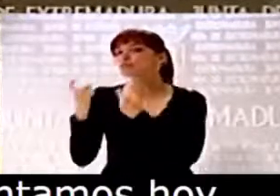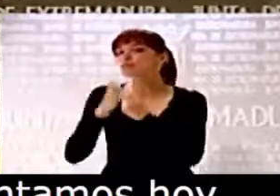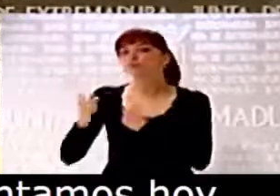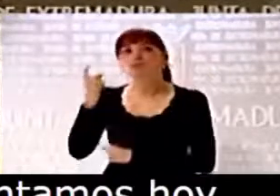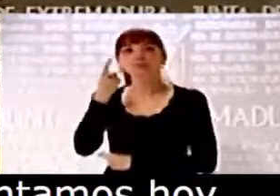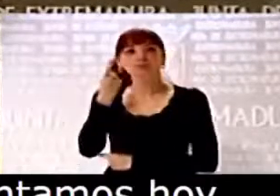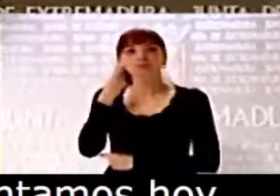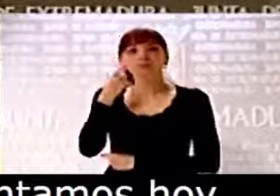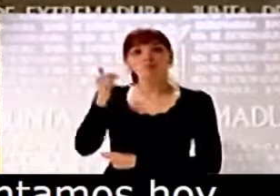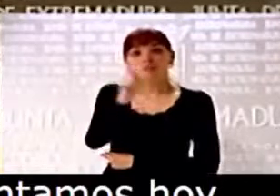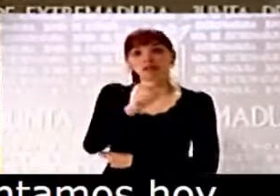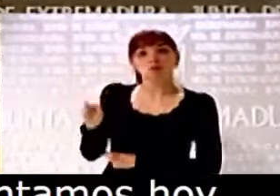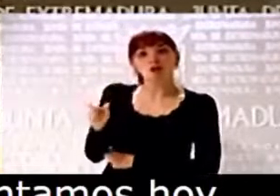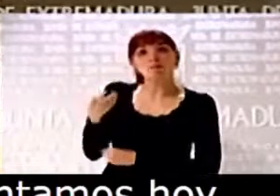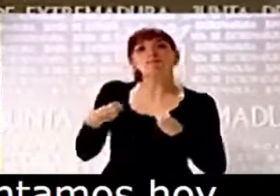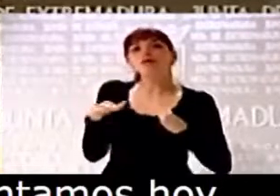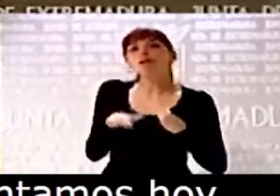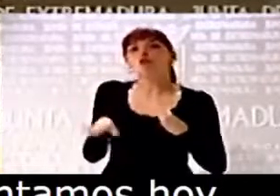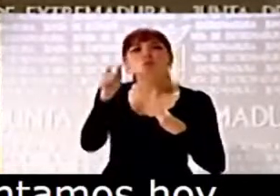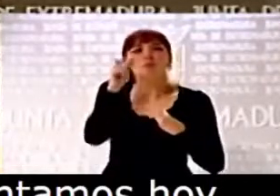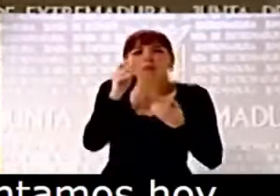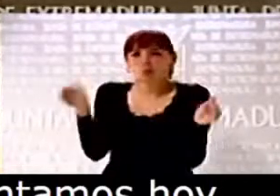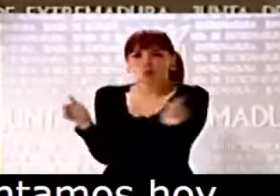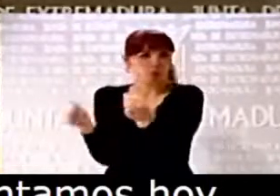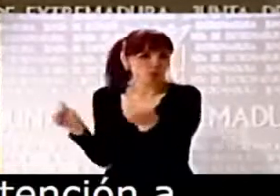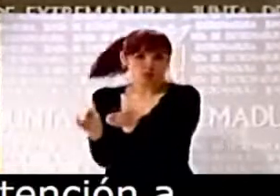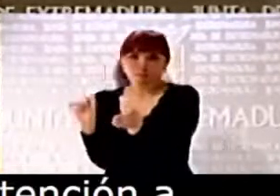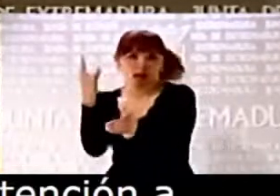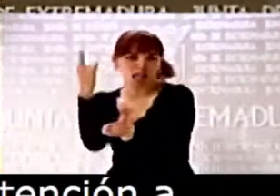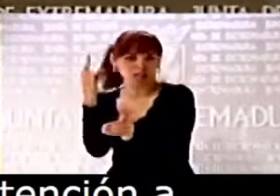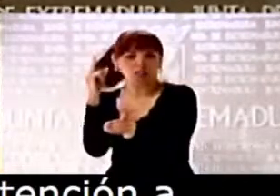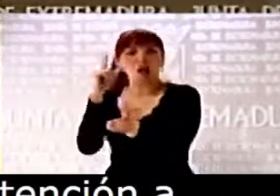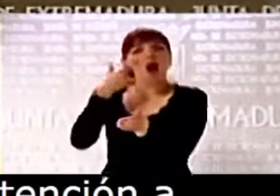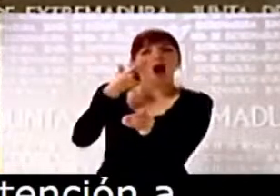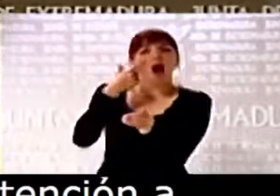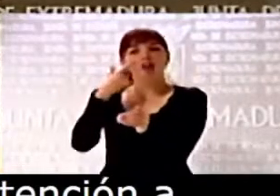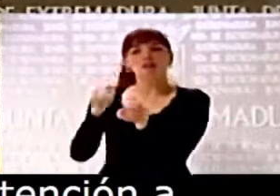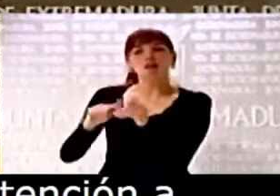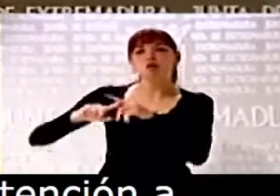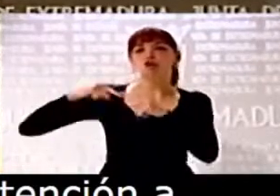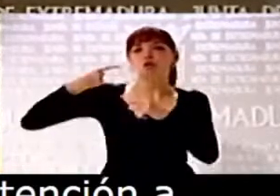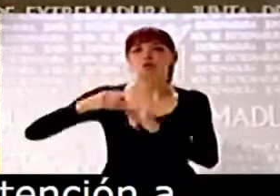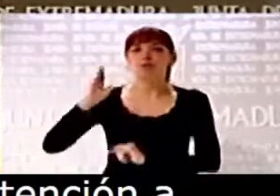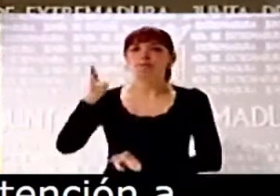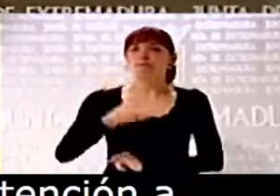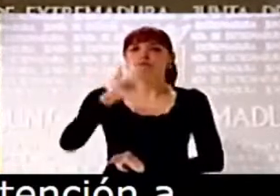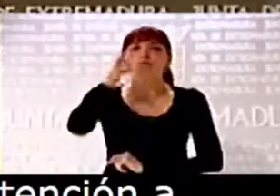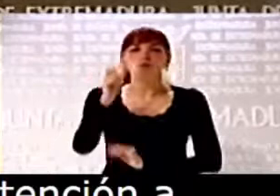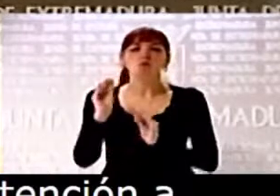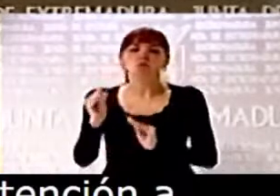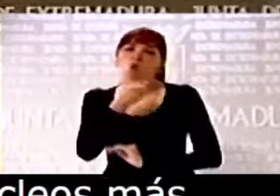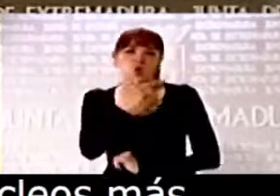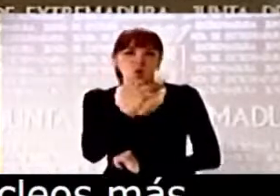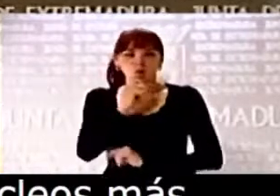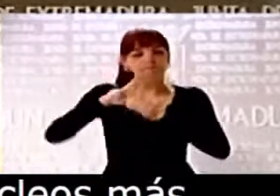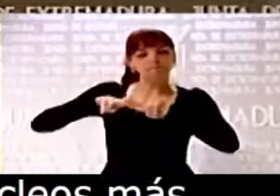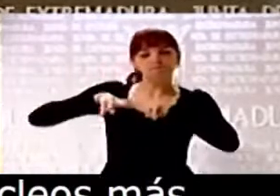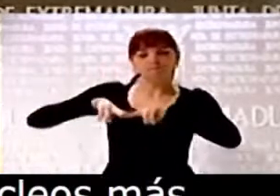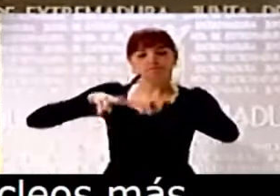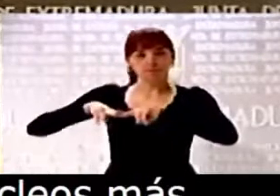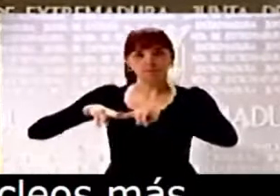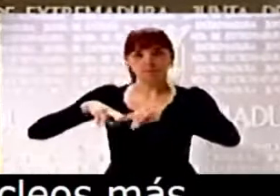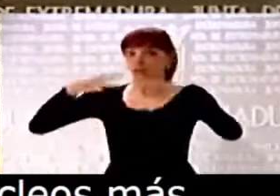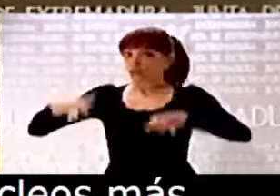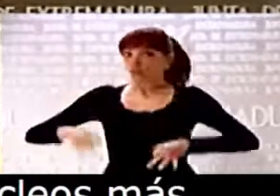que viven en los núcleos más pequeños de población, el impacto que puedan tener en los entornos rurales y siempre con la vista puesta